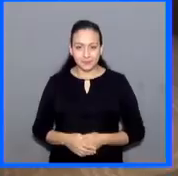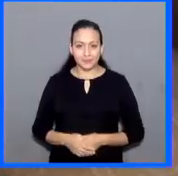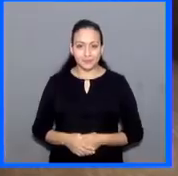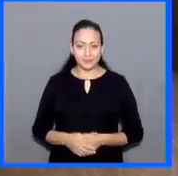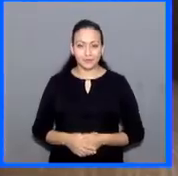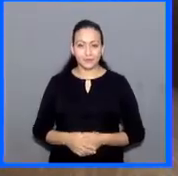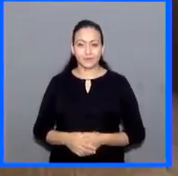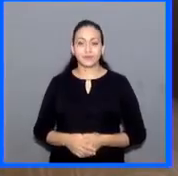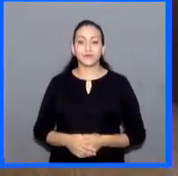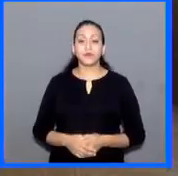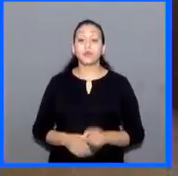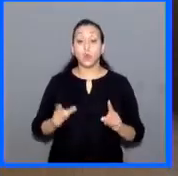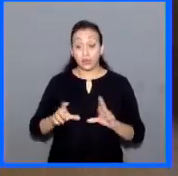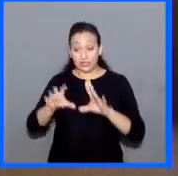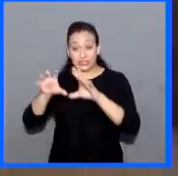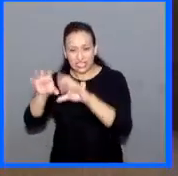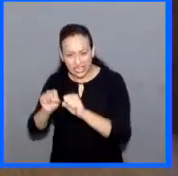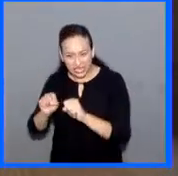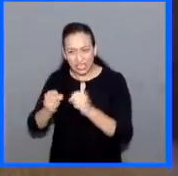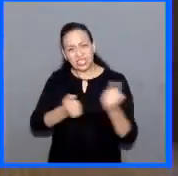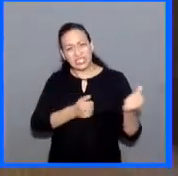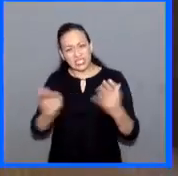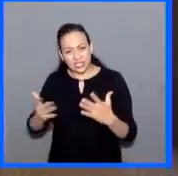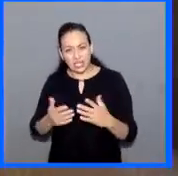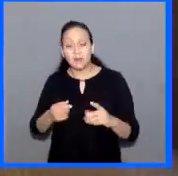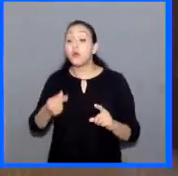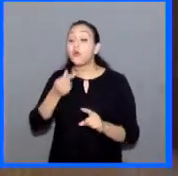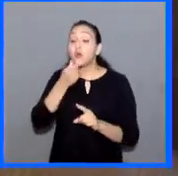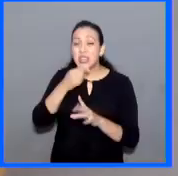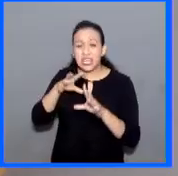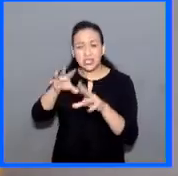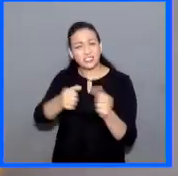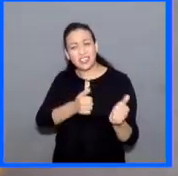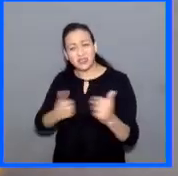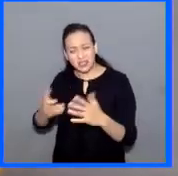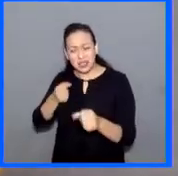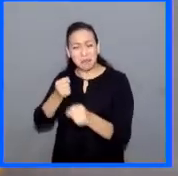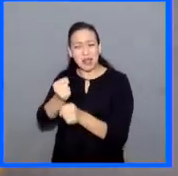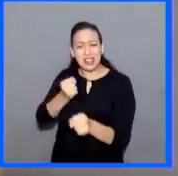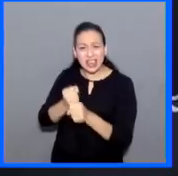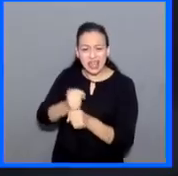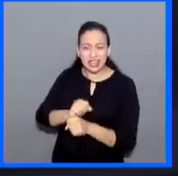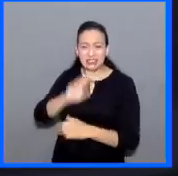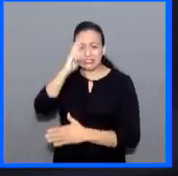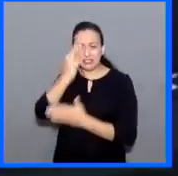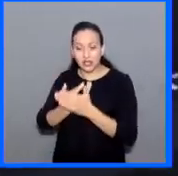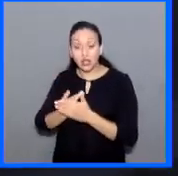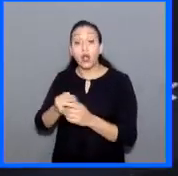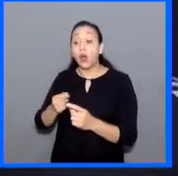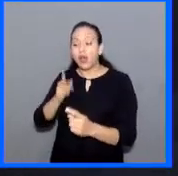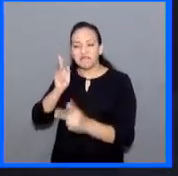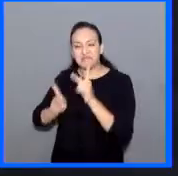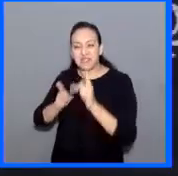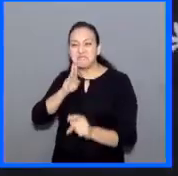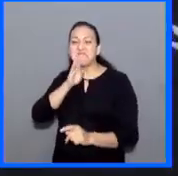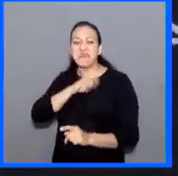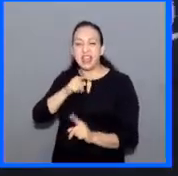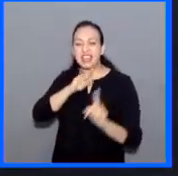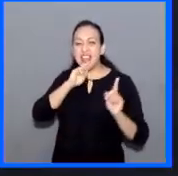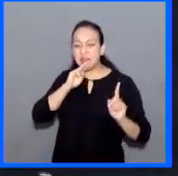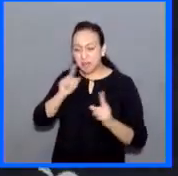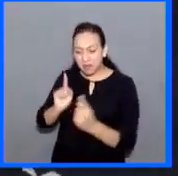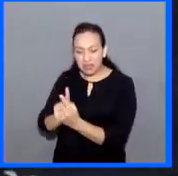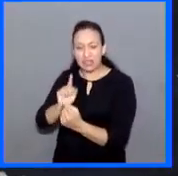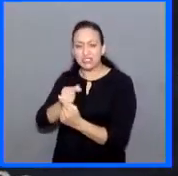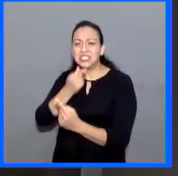Sustracción, amenazas, maltrato hacia niñas, niños y adolescentes, hablar mal de la madre, son algunos de los ejemplos más comunes